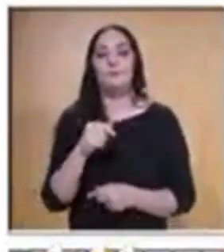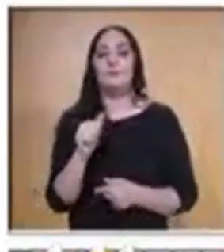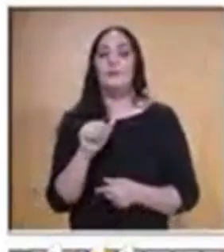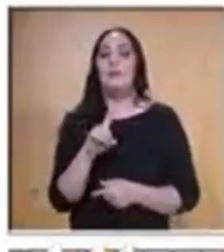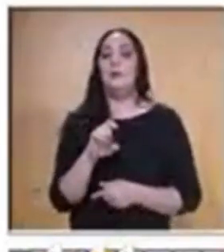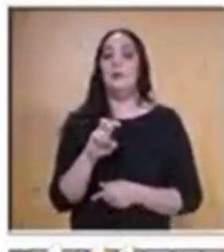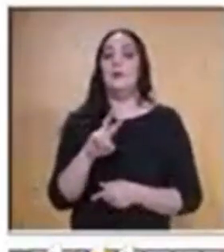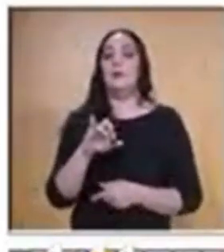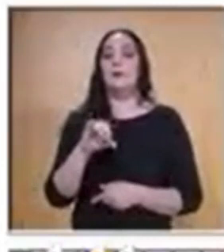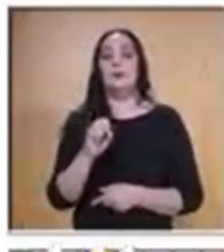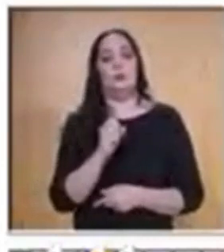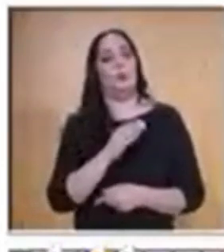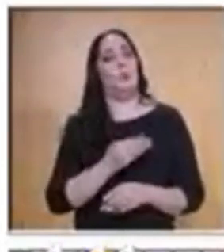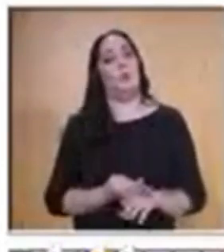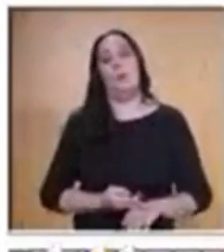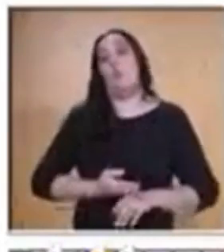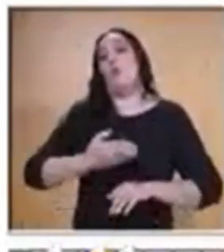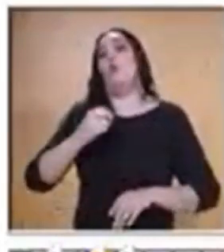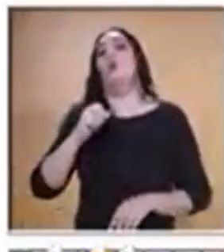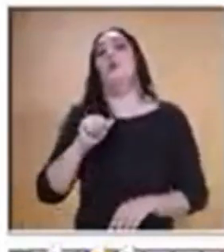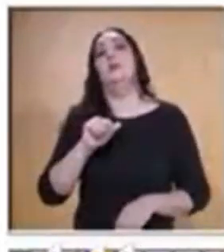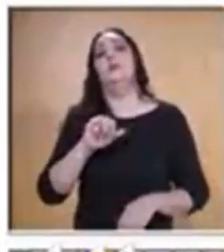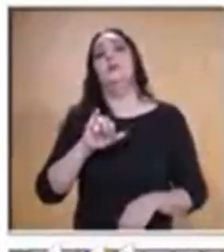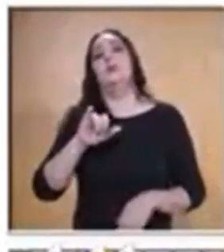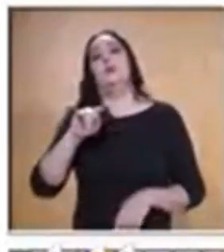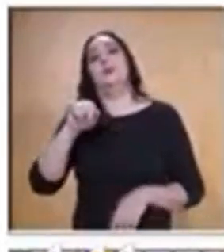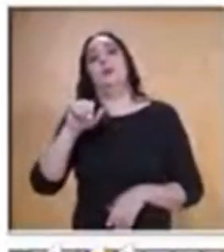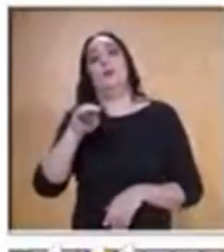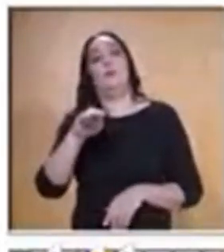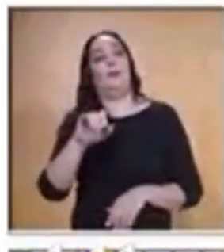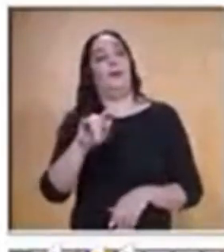muy, ciertamente, apropiadamente,